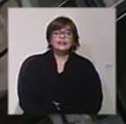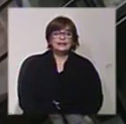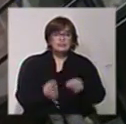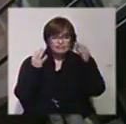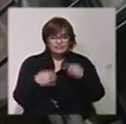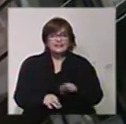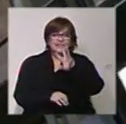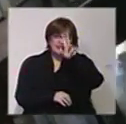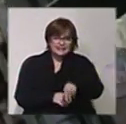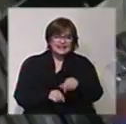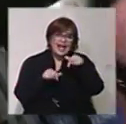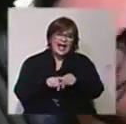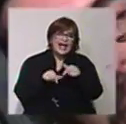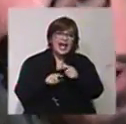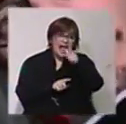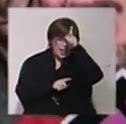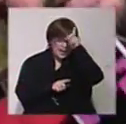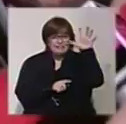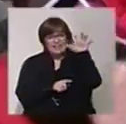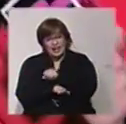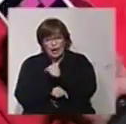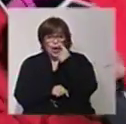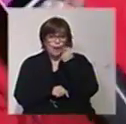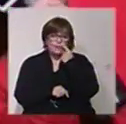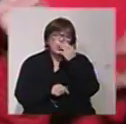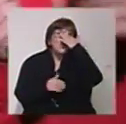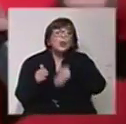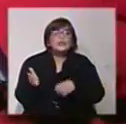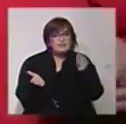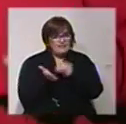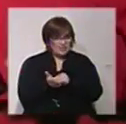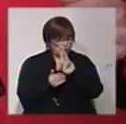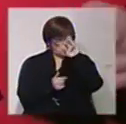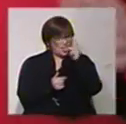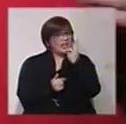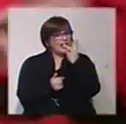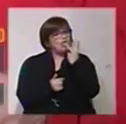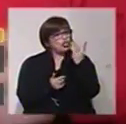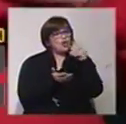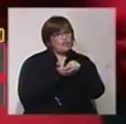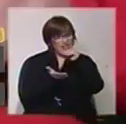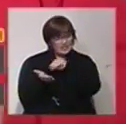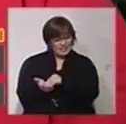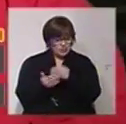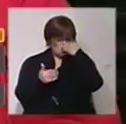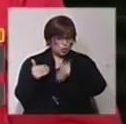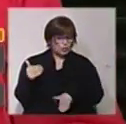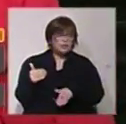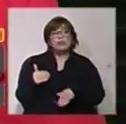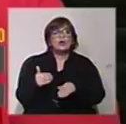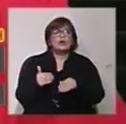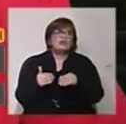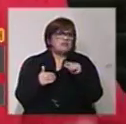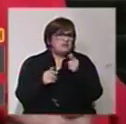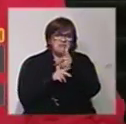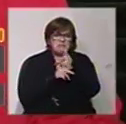Exactamente, Majo. Estamos acá en el alemán, que fue donde trajeron a Anthony Bourdain en su última visita a Uruguay. Él le dedicó dos programas a Uruguay. Este último, que grabó hace